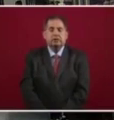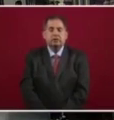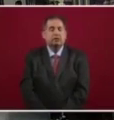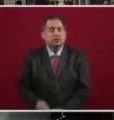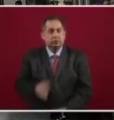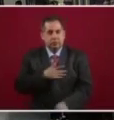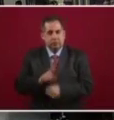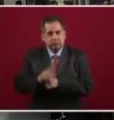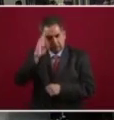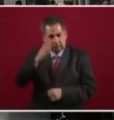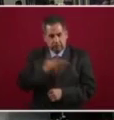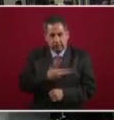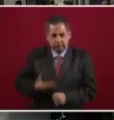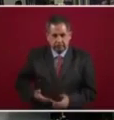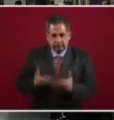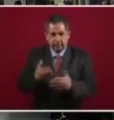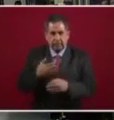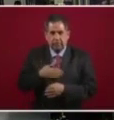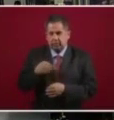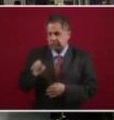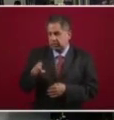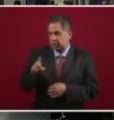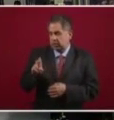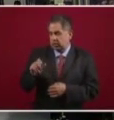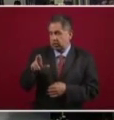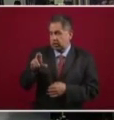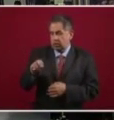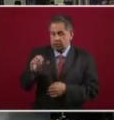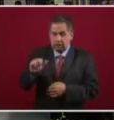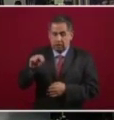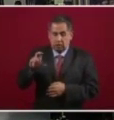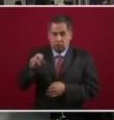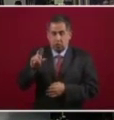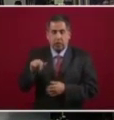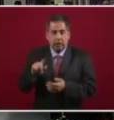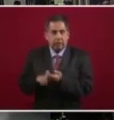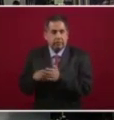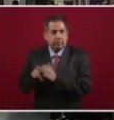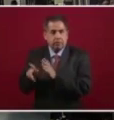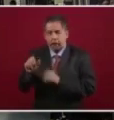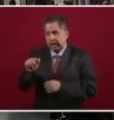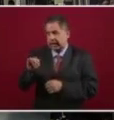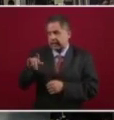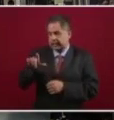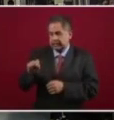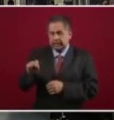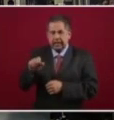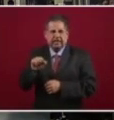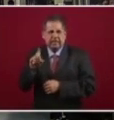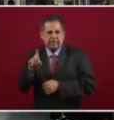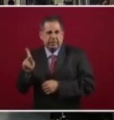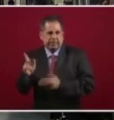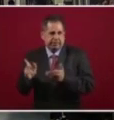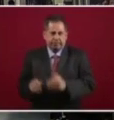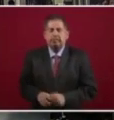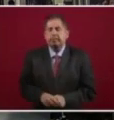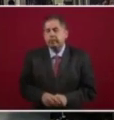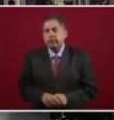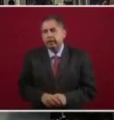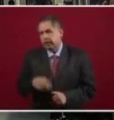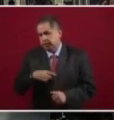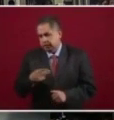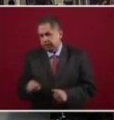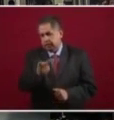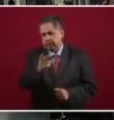Buenos días, señor presidente. Eduardo Esquivel Ancona, Análisis Económico, Grupo SDP. Mi pregunta